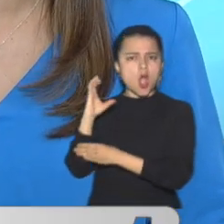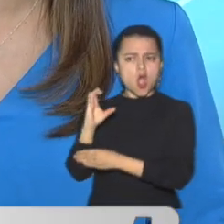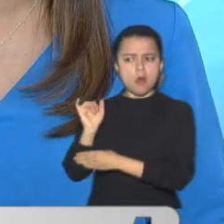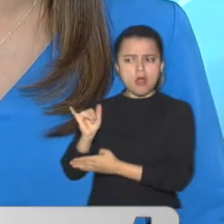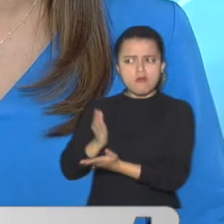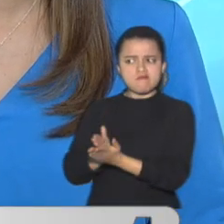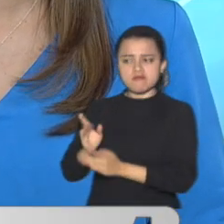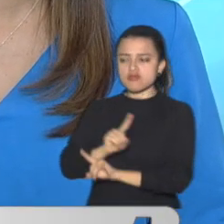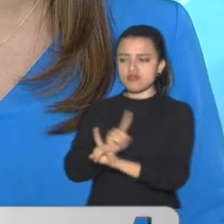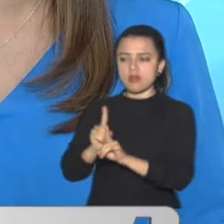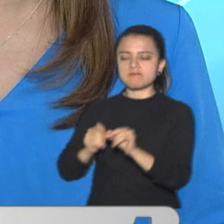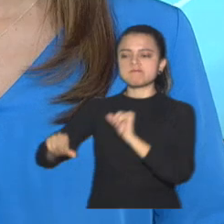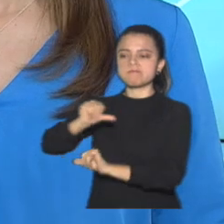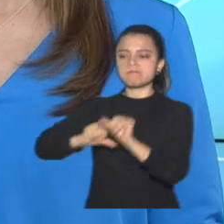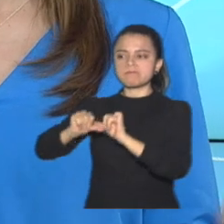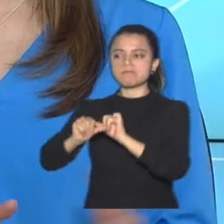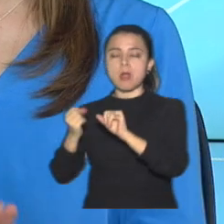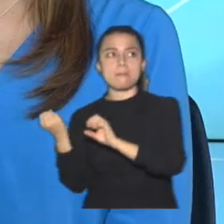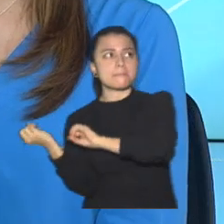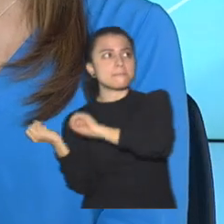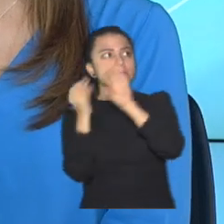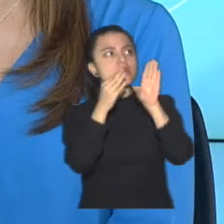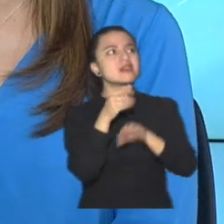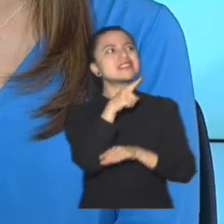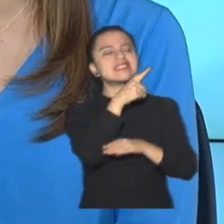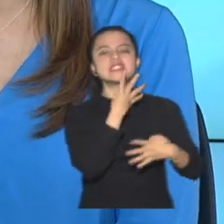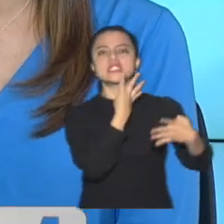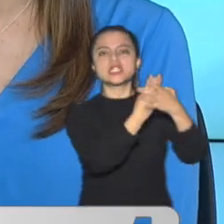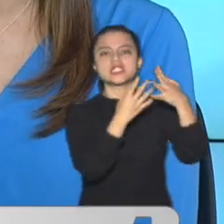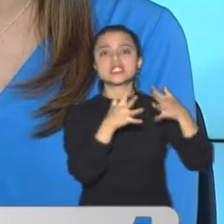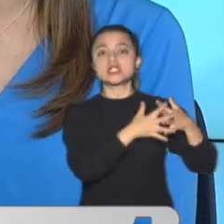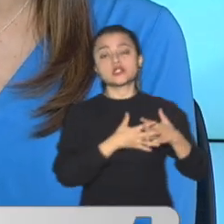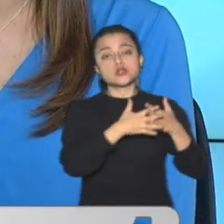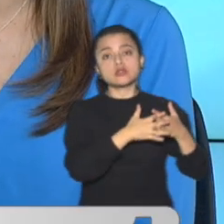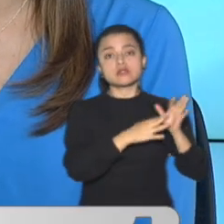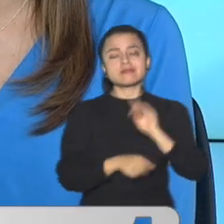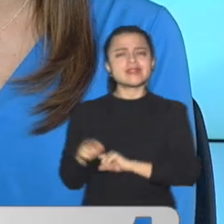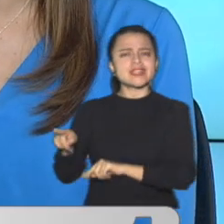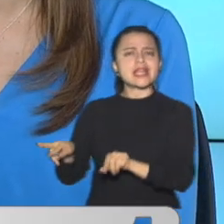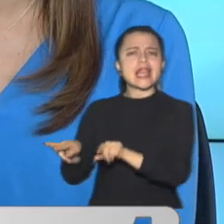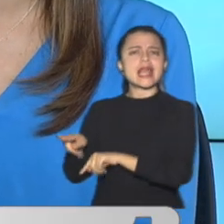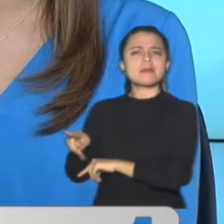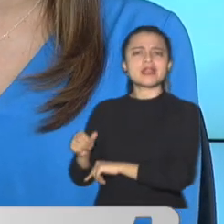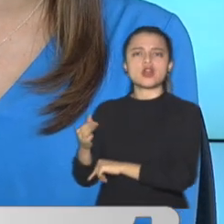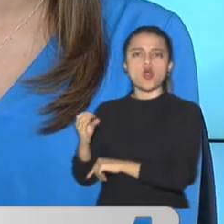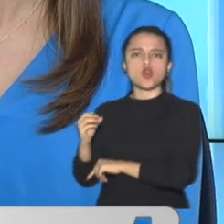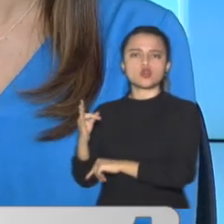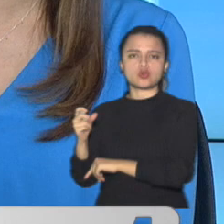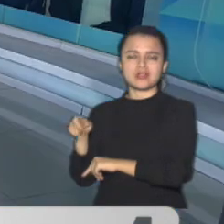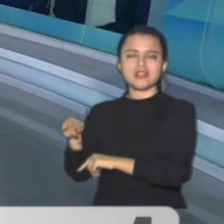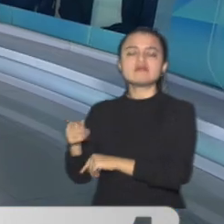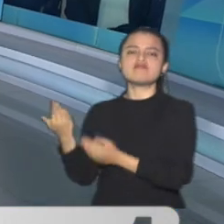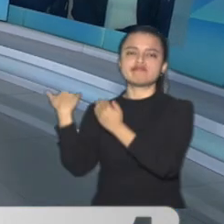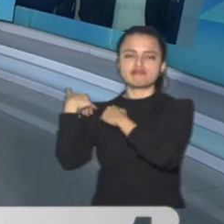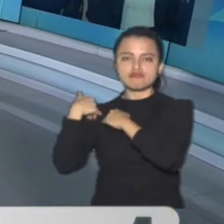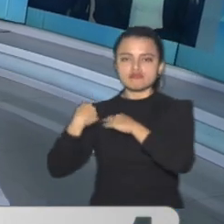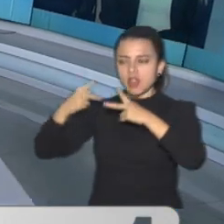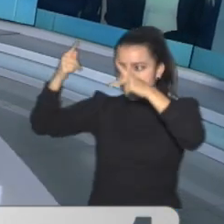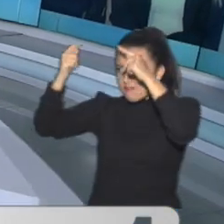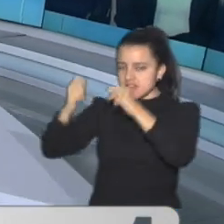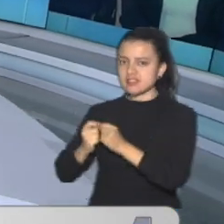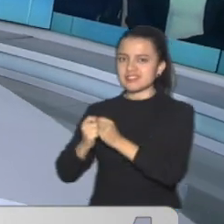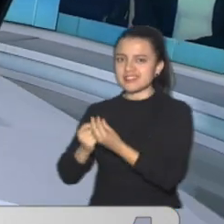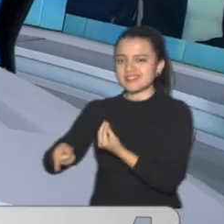hermana de alias otoniel según las autoridades la negra era responsable de las finanzas del clan del golfo estilo en gas tiene el reporte